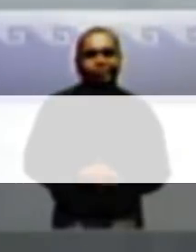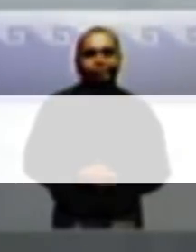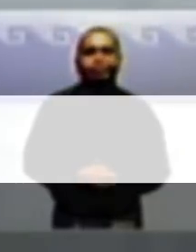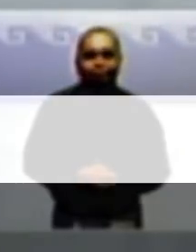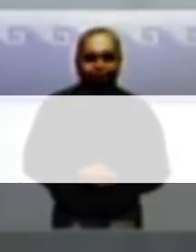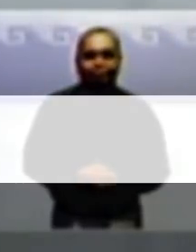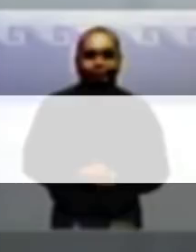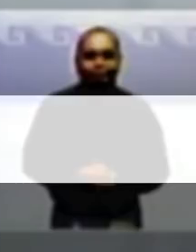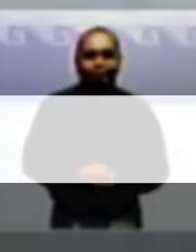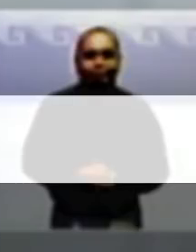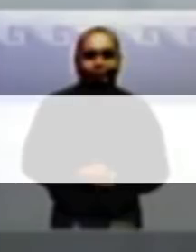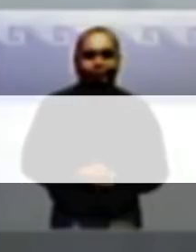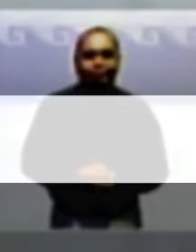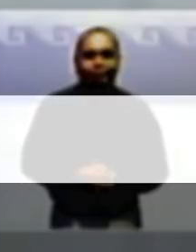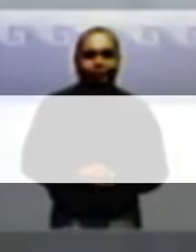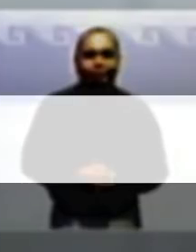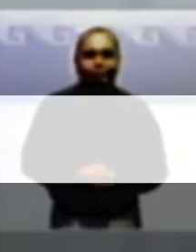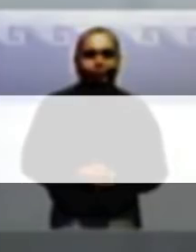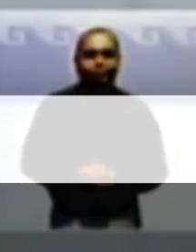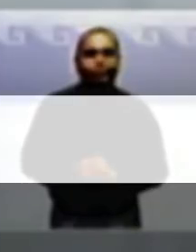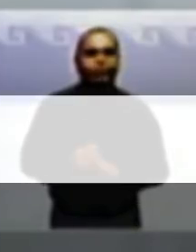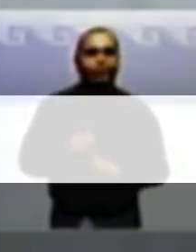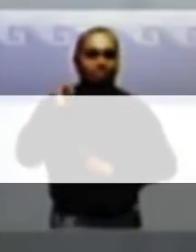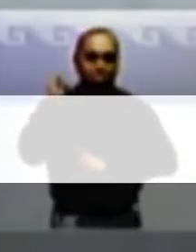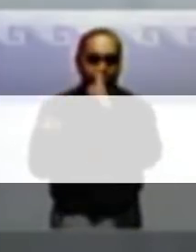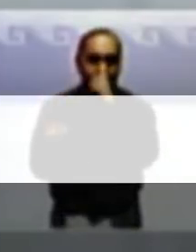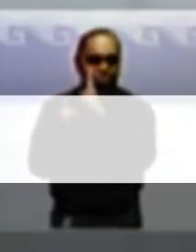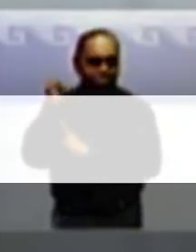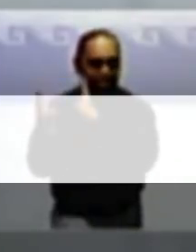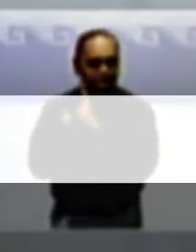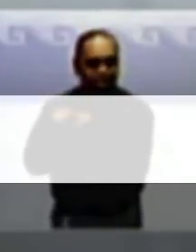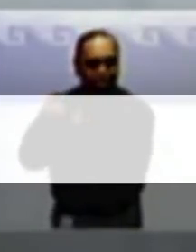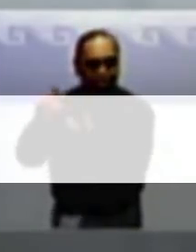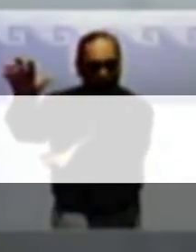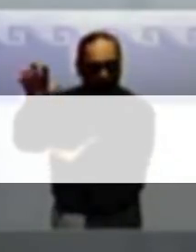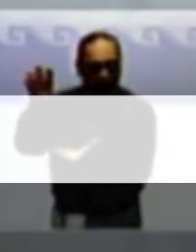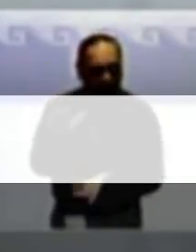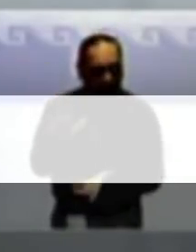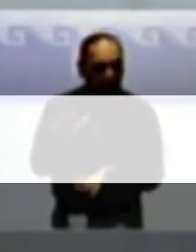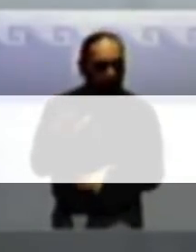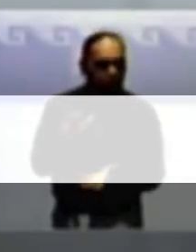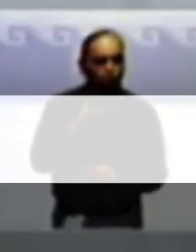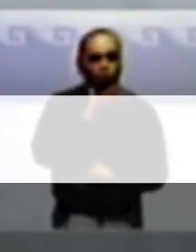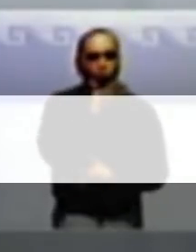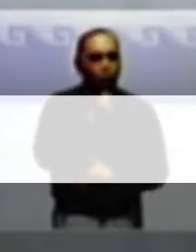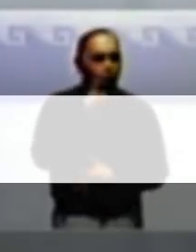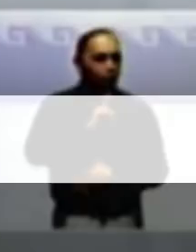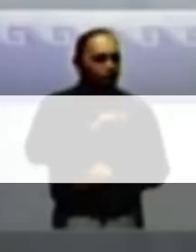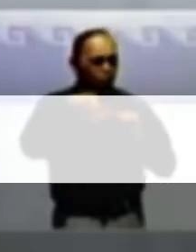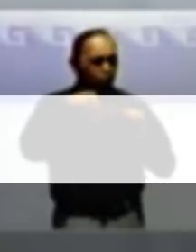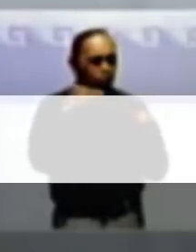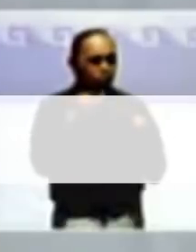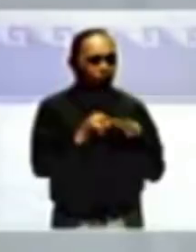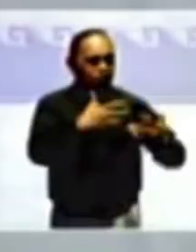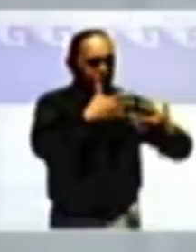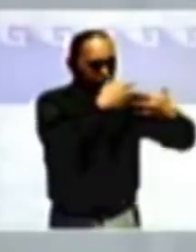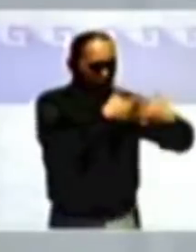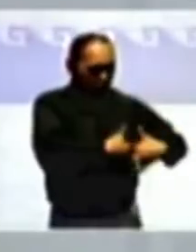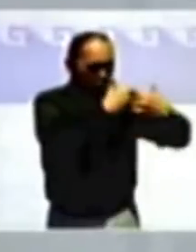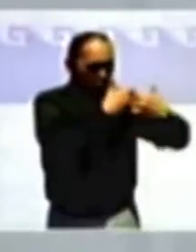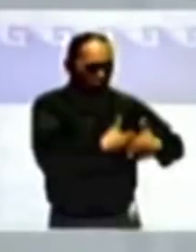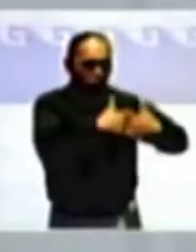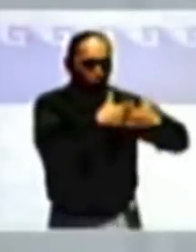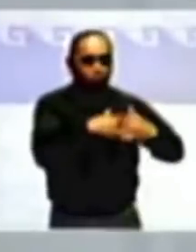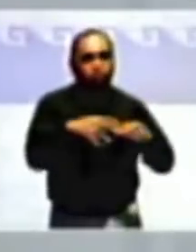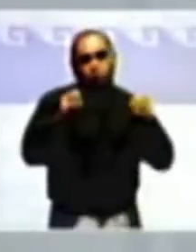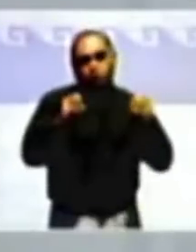Traer un buen desarrollo, incluyendo a todas en las fábricas o la